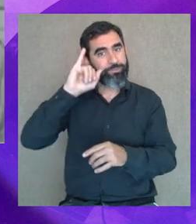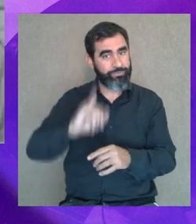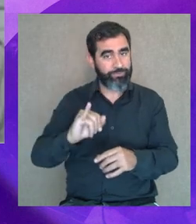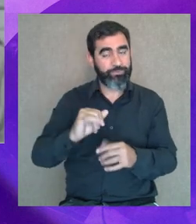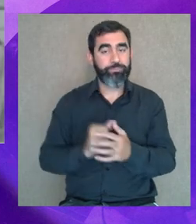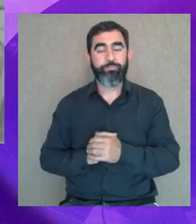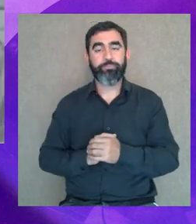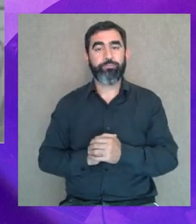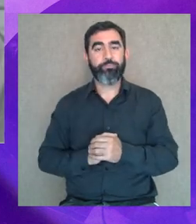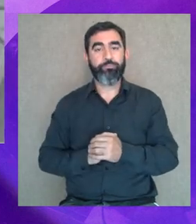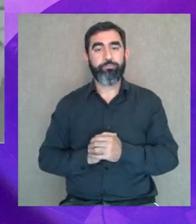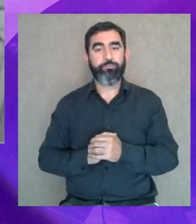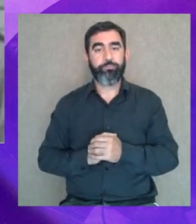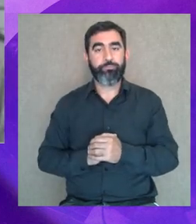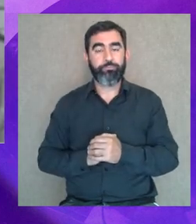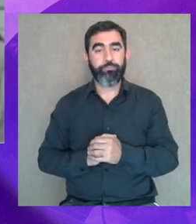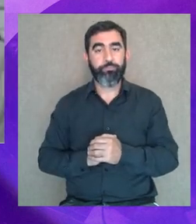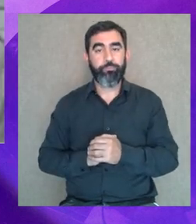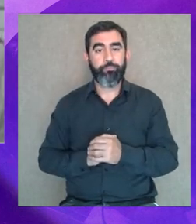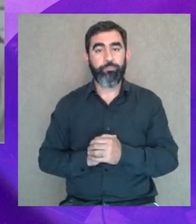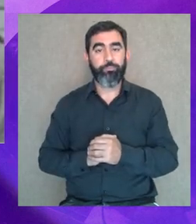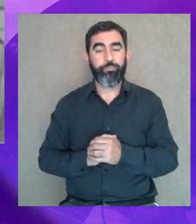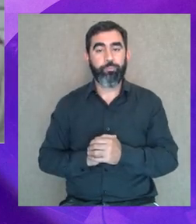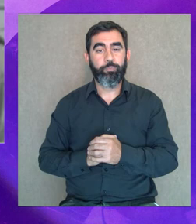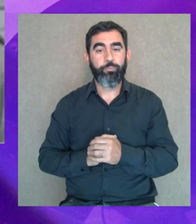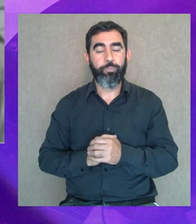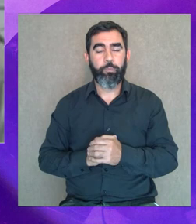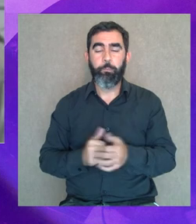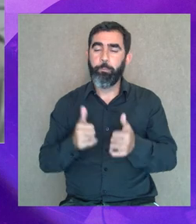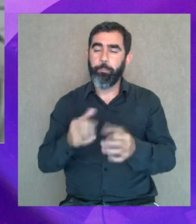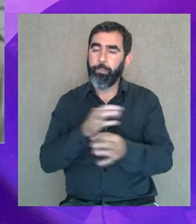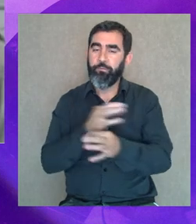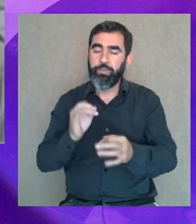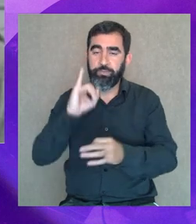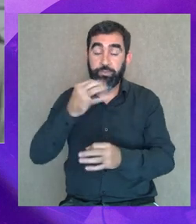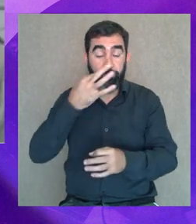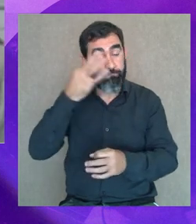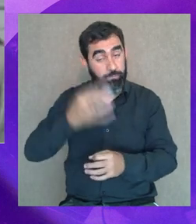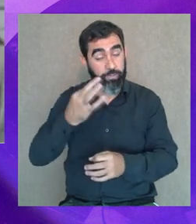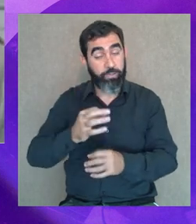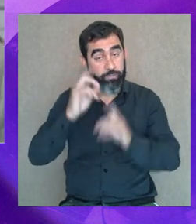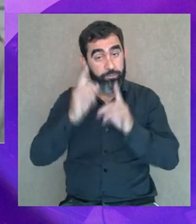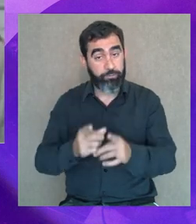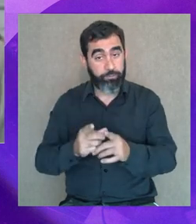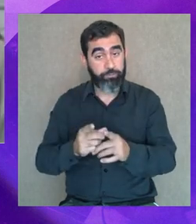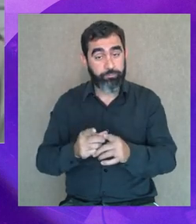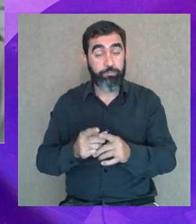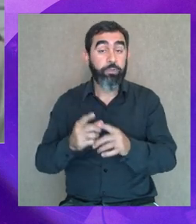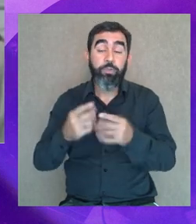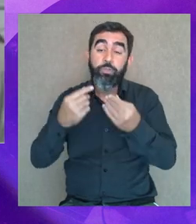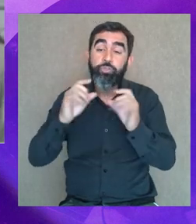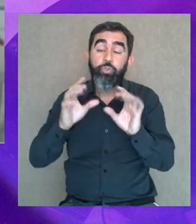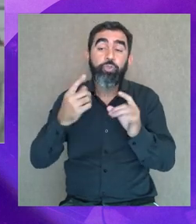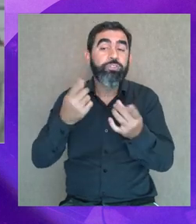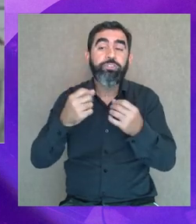que eso pase y uno a ser parte de el equipo si el cual es verdad eso y además es ponerlo en práctica